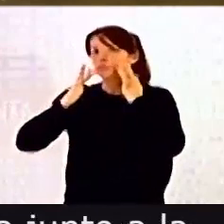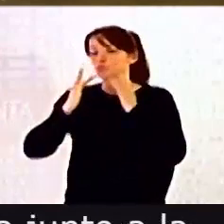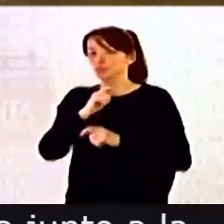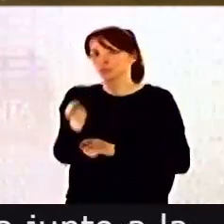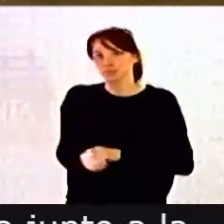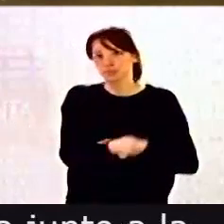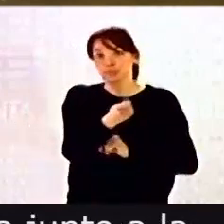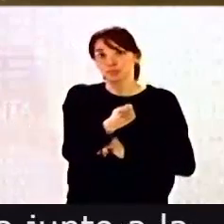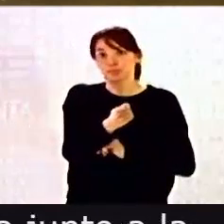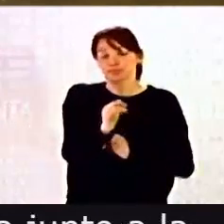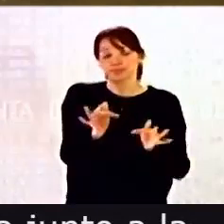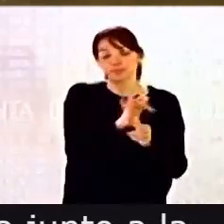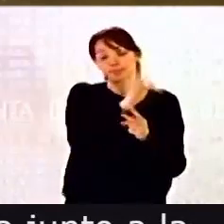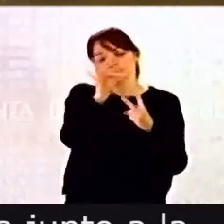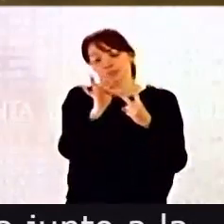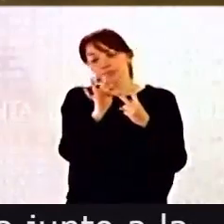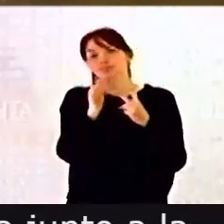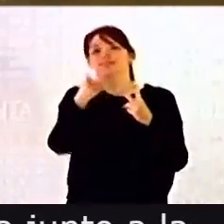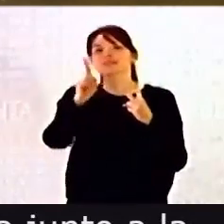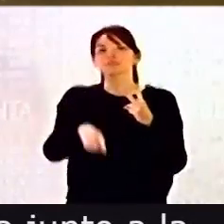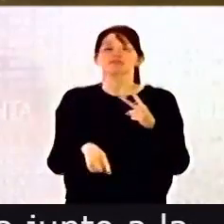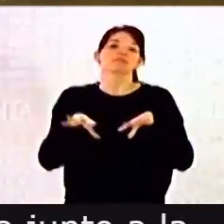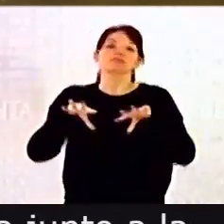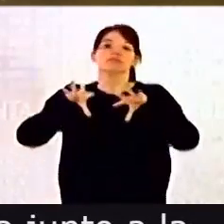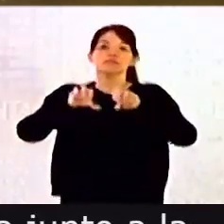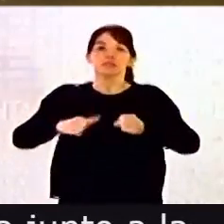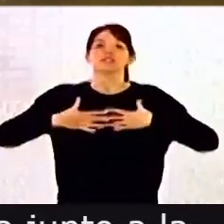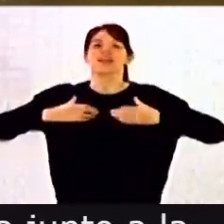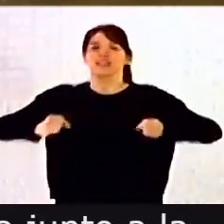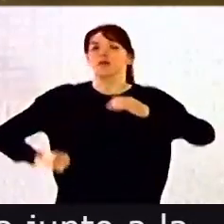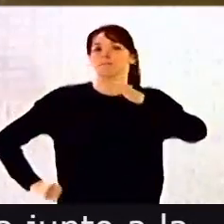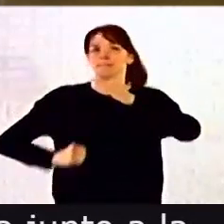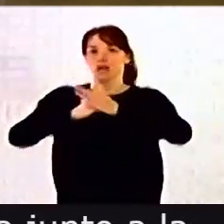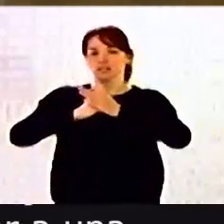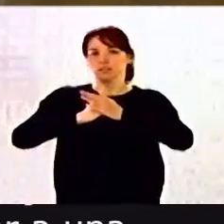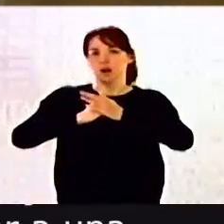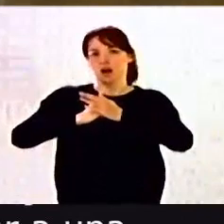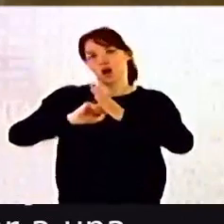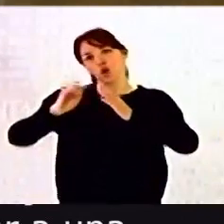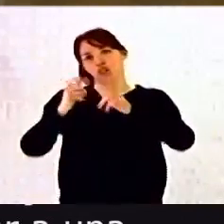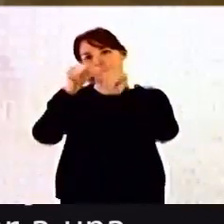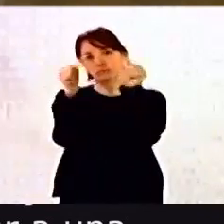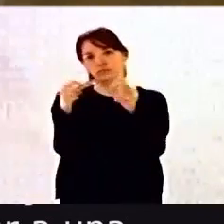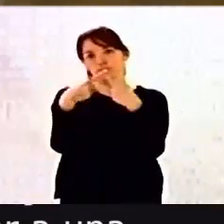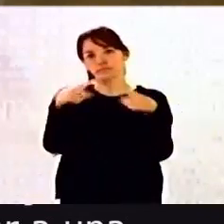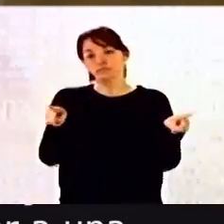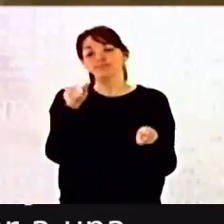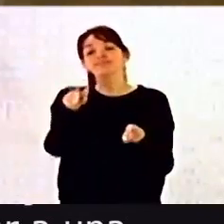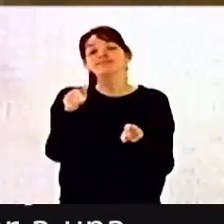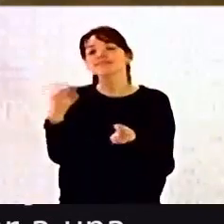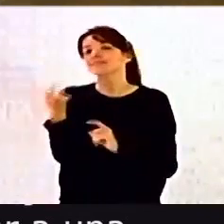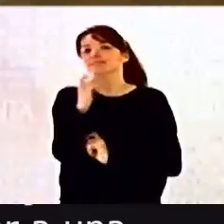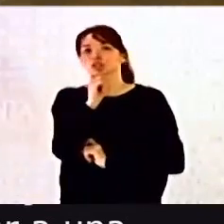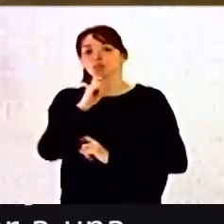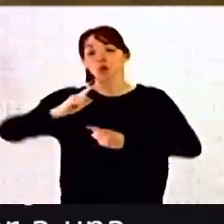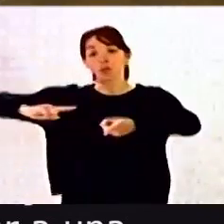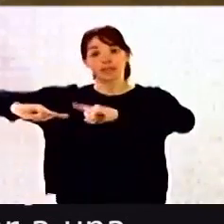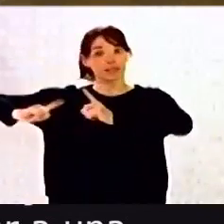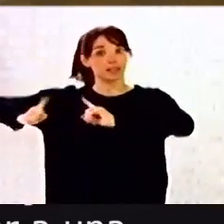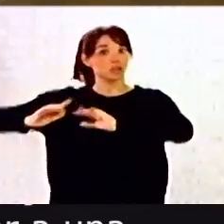podemos pasar a una intervención sanitaria máxima, una intervención sanitaria donde la dirección de